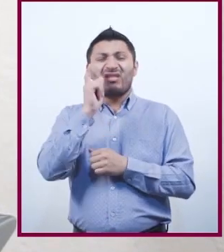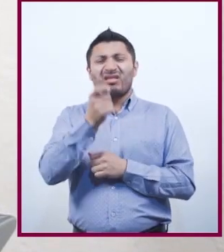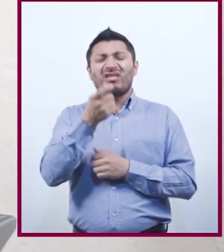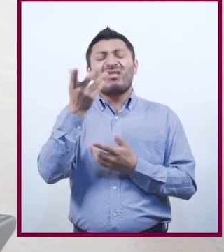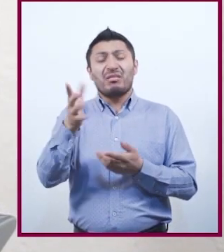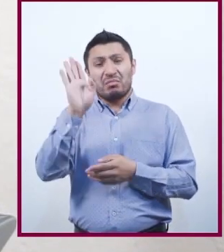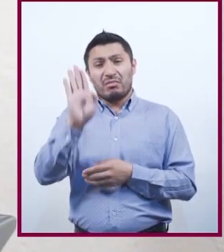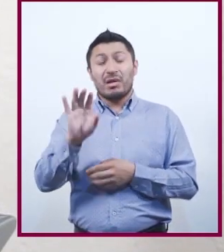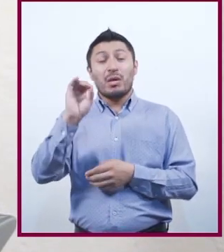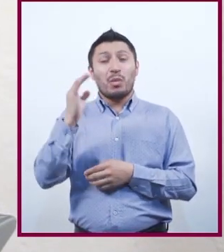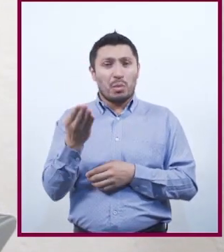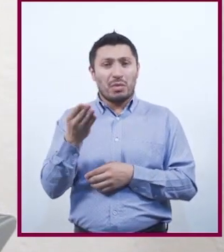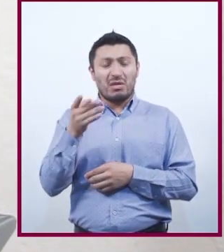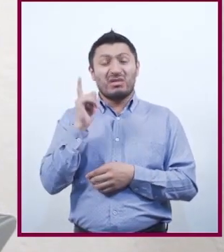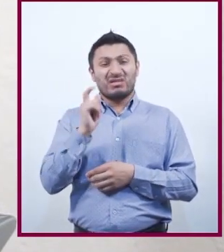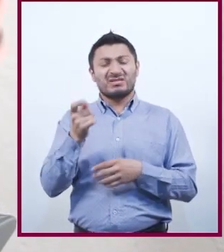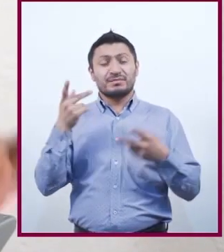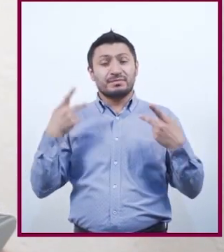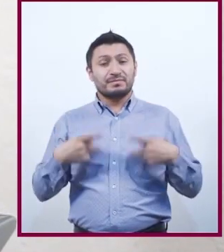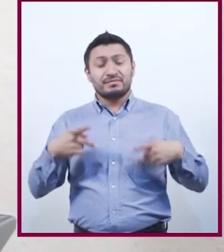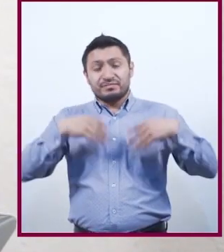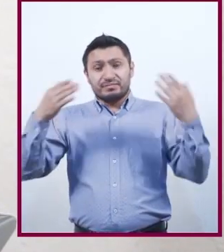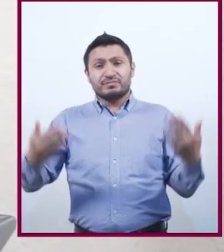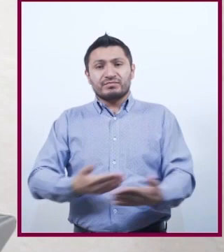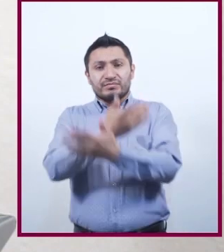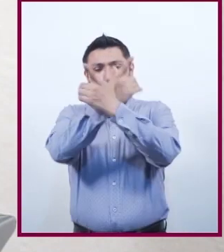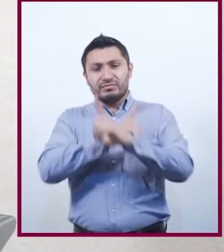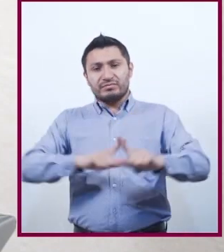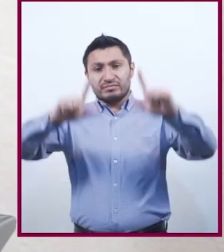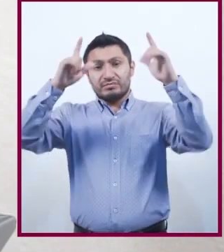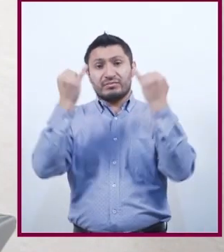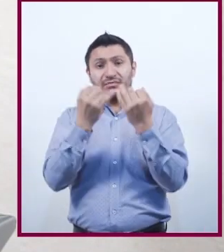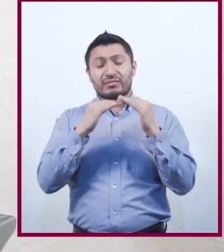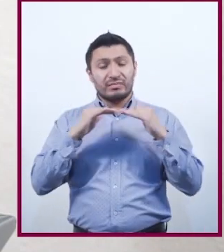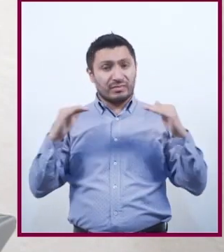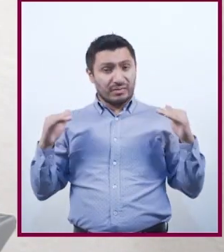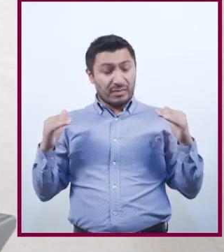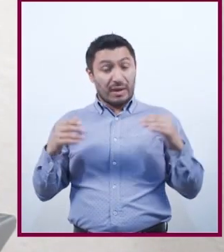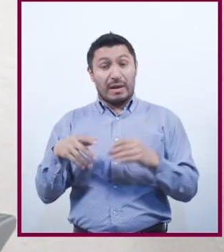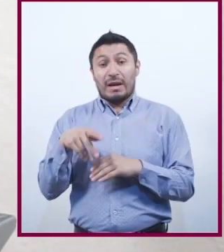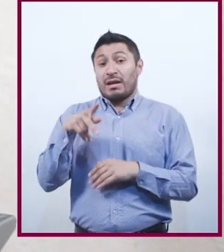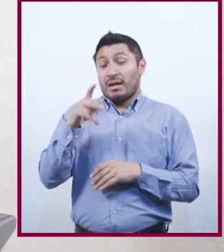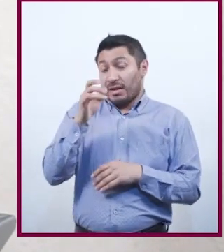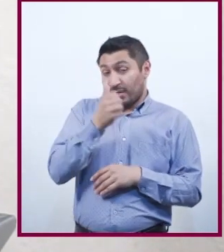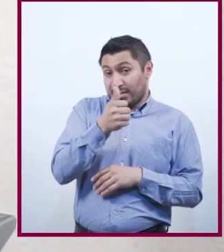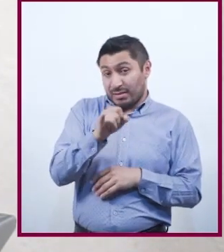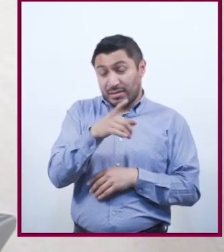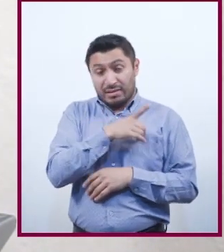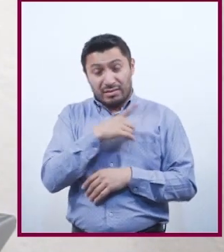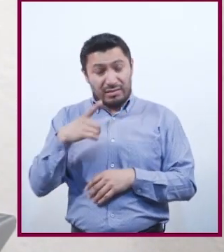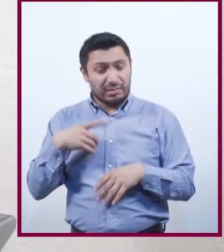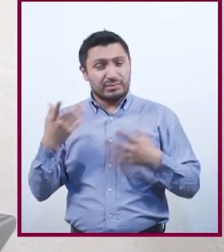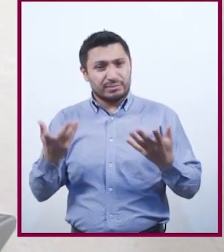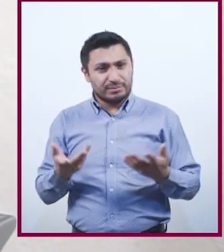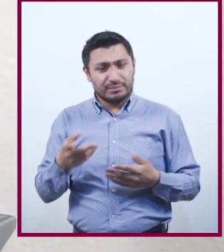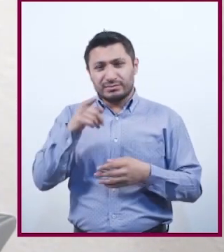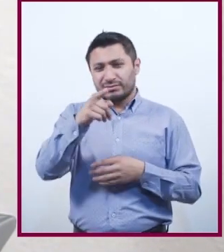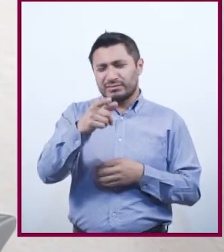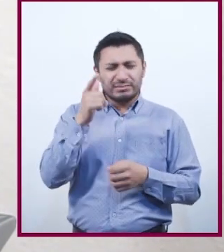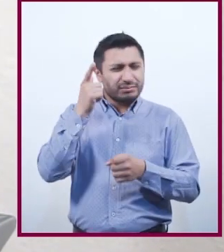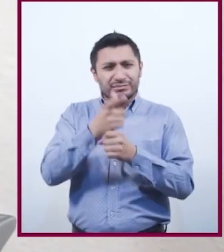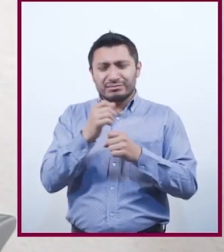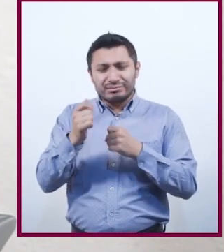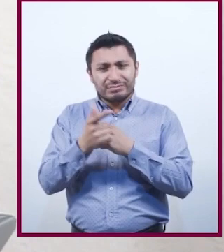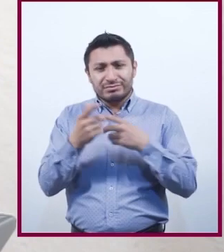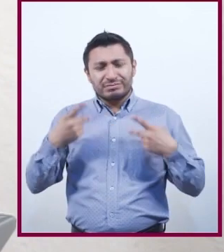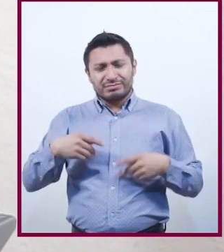hasta parece bastante obvio. Las personas nacemos libres e iguales. Al menos así debe ser. ¿Te has